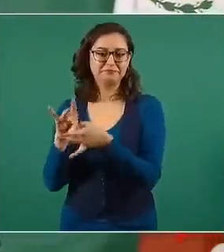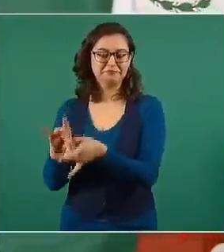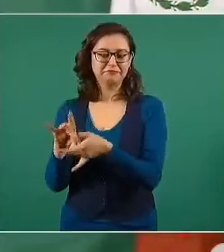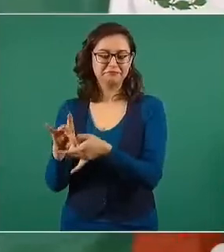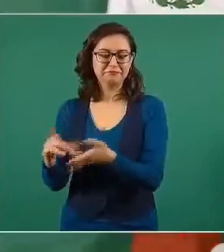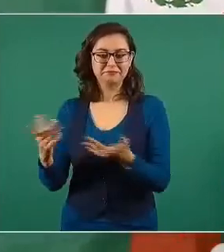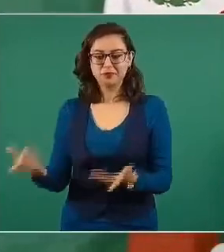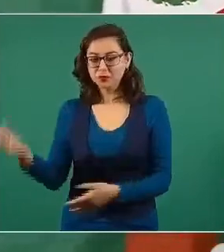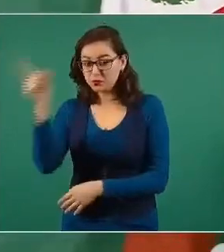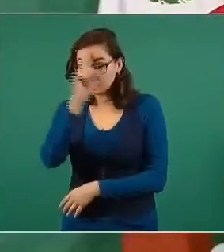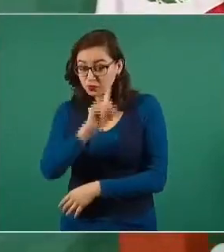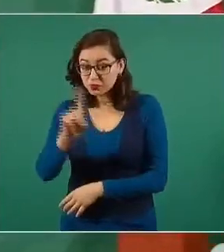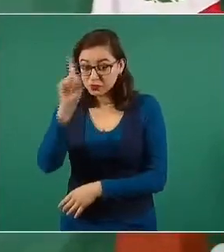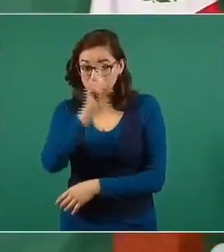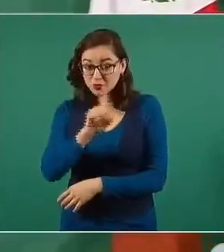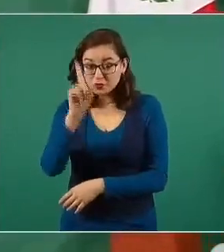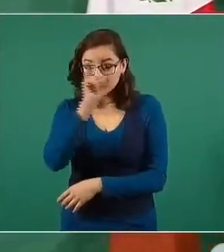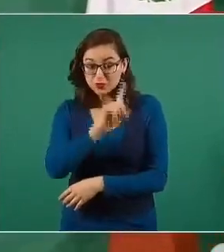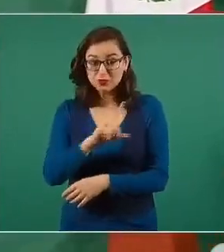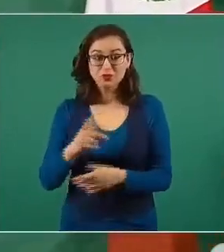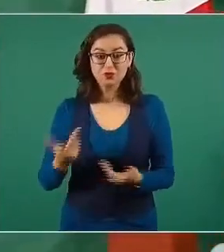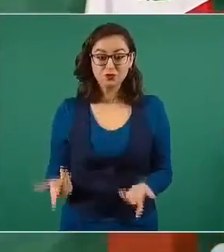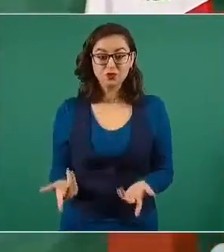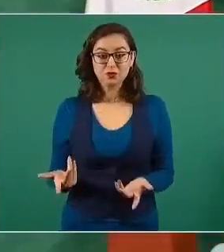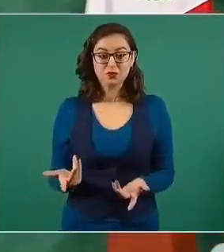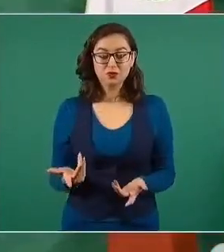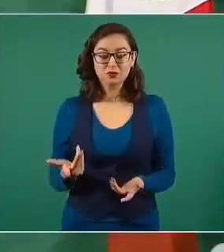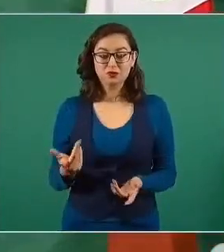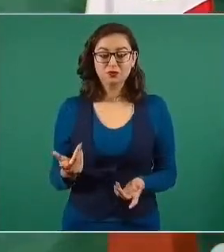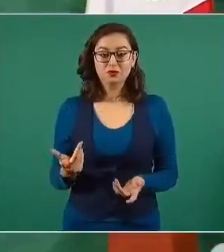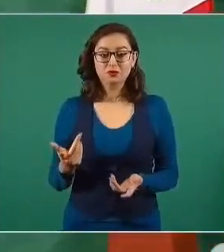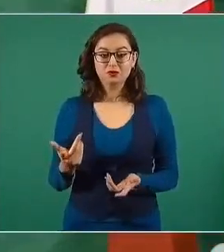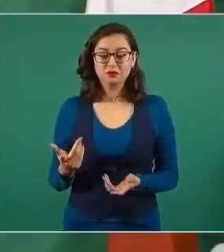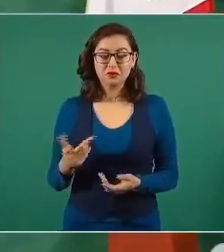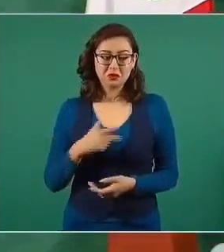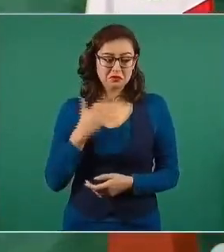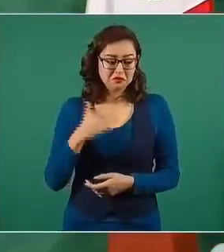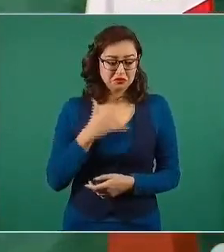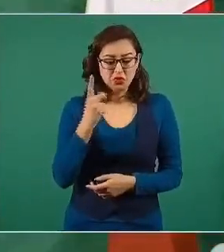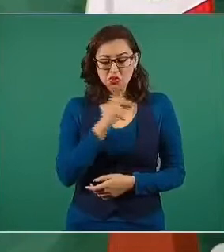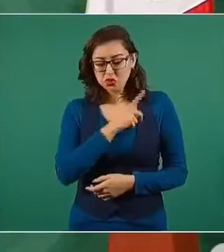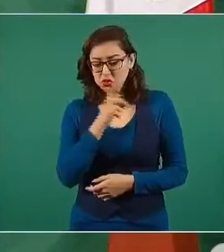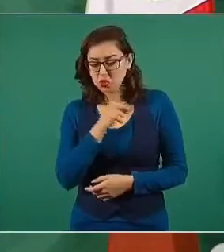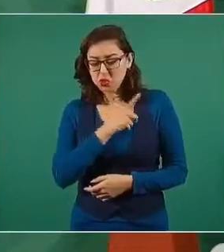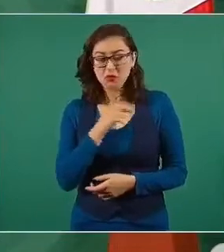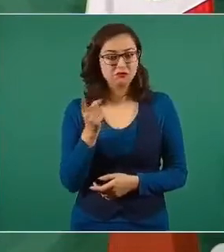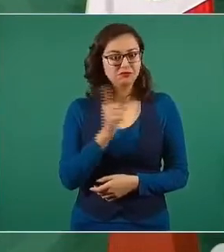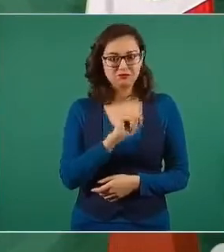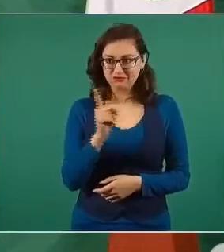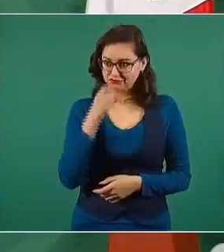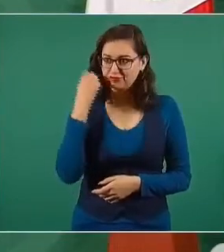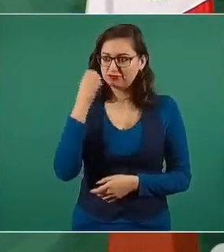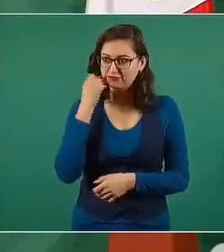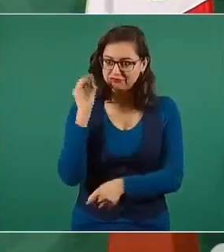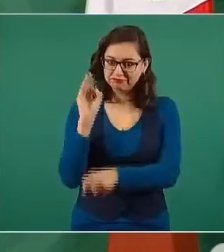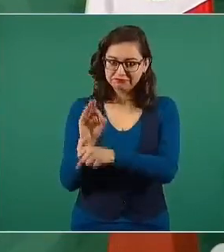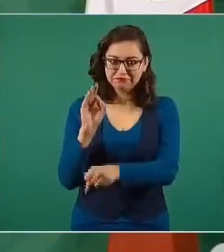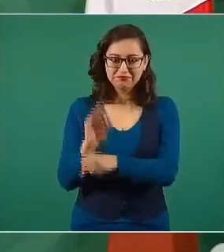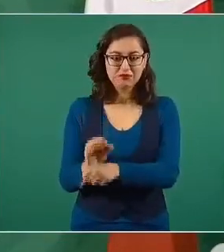reciben consejos para no sentirse solos, abandonados. La escuela es